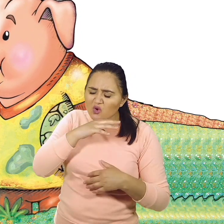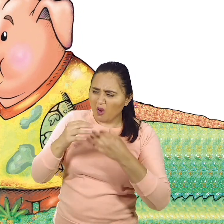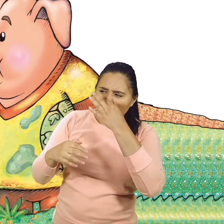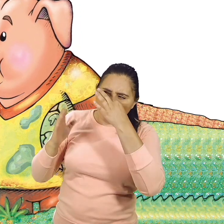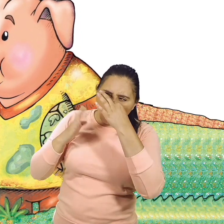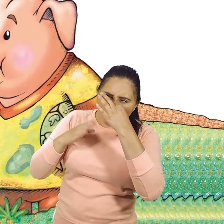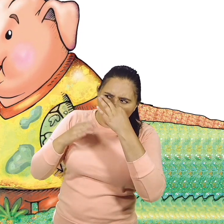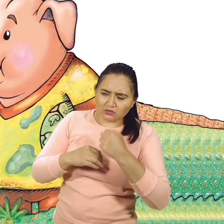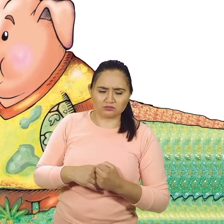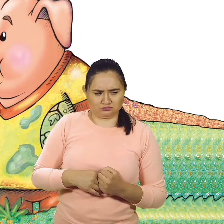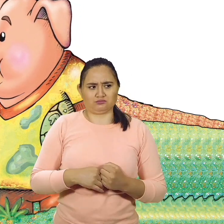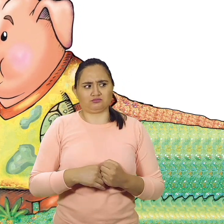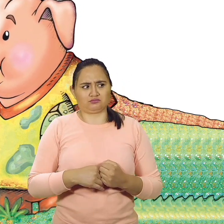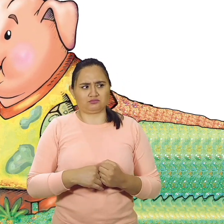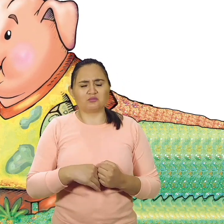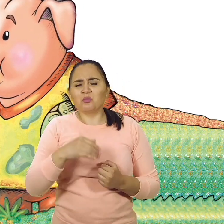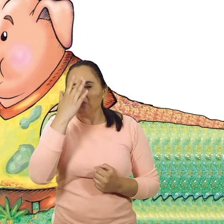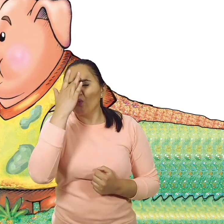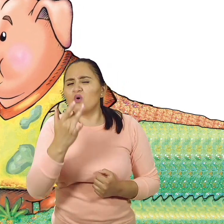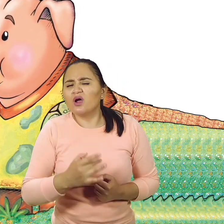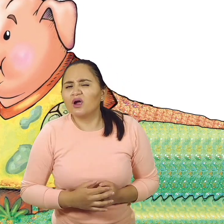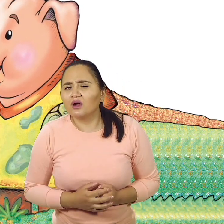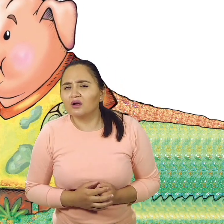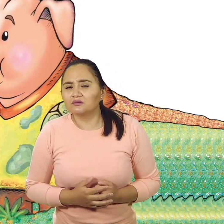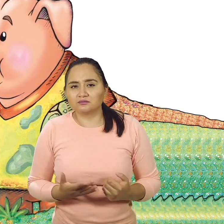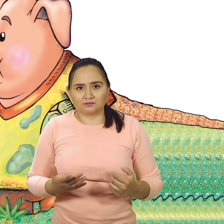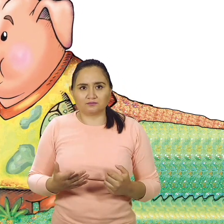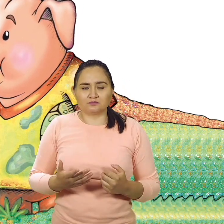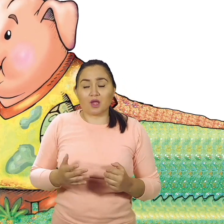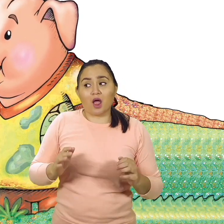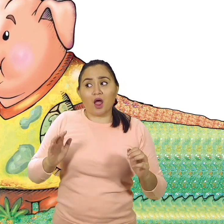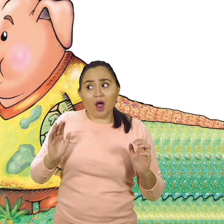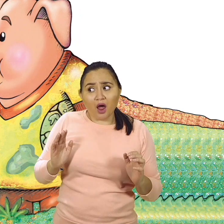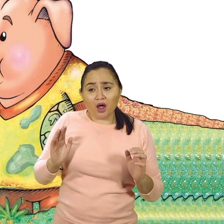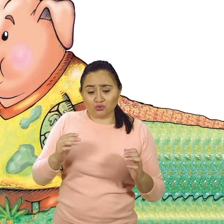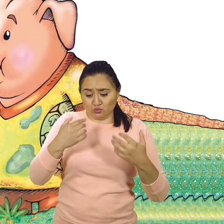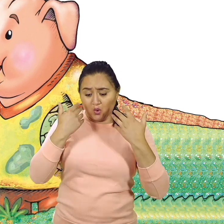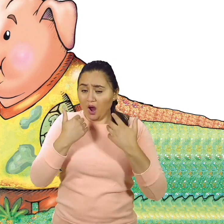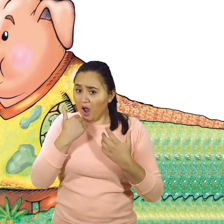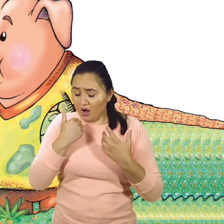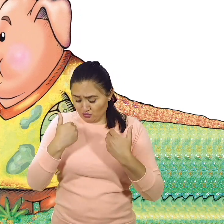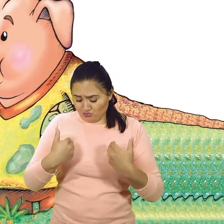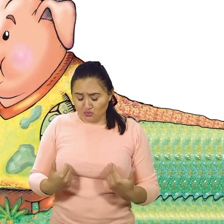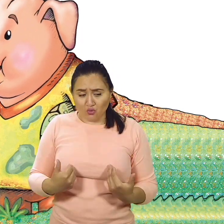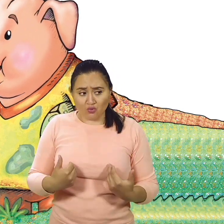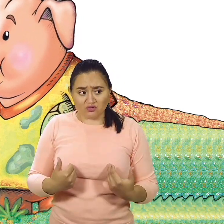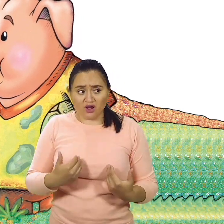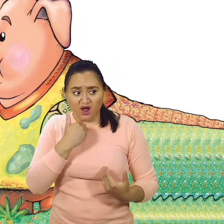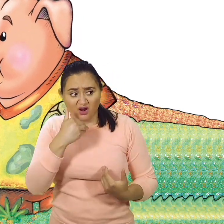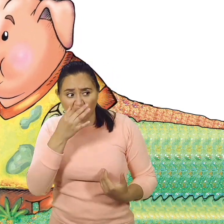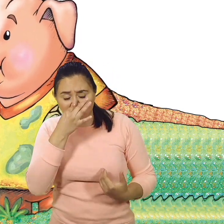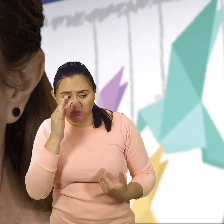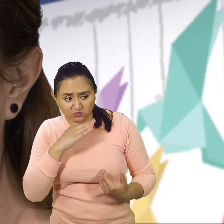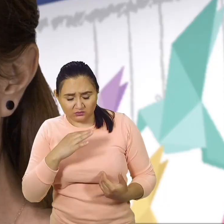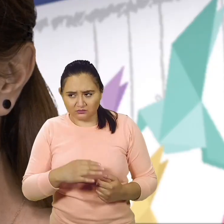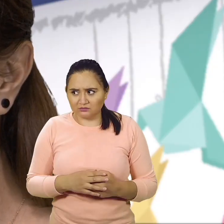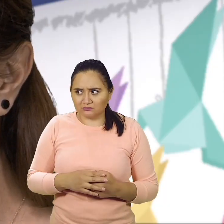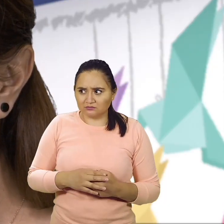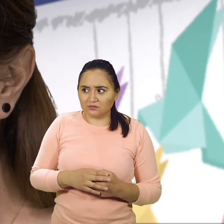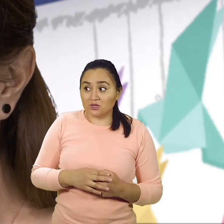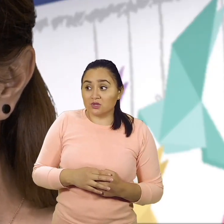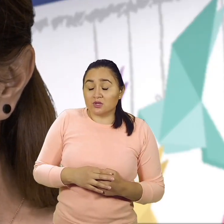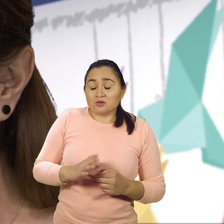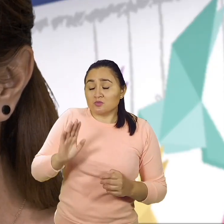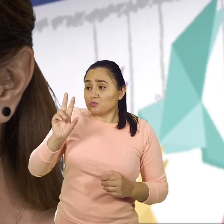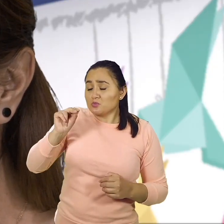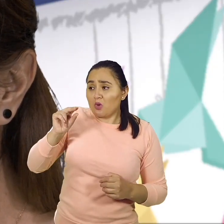cochinos». «¿Por qué?», preguntó Celestino asombrado. «¿Alguna vez me has visto sucio?».